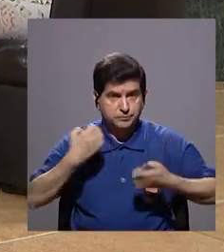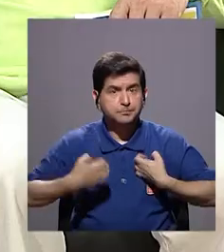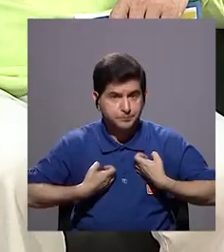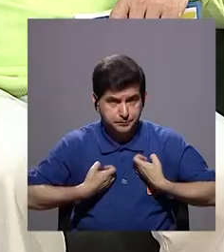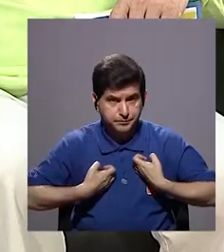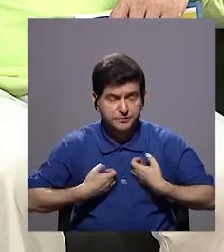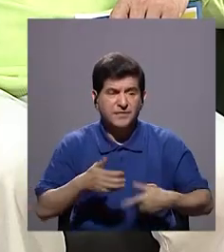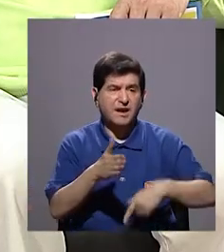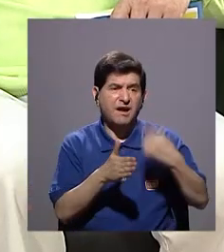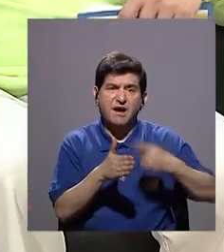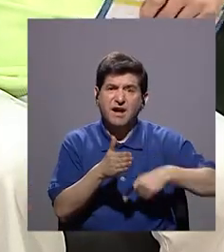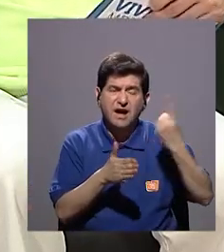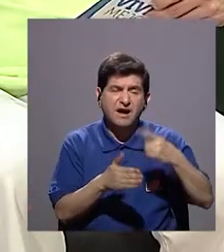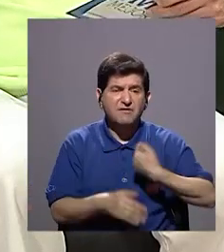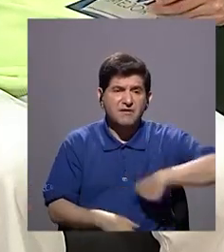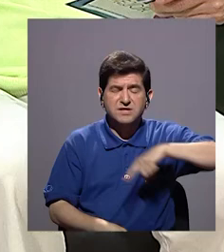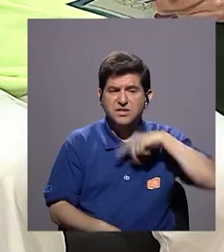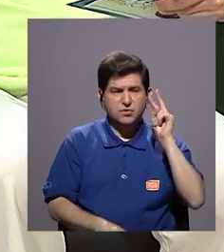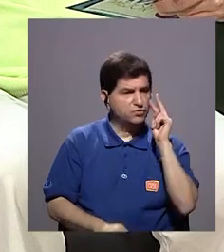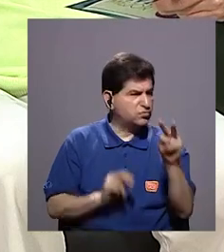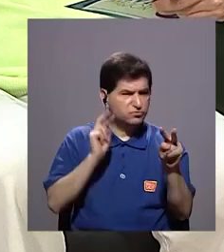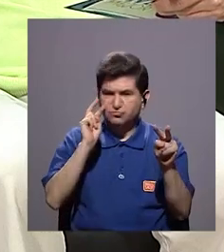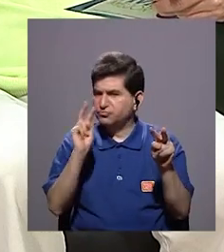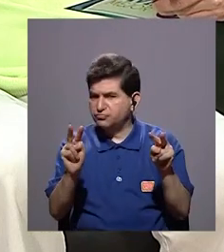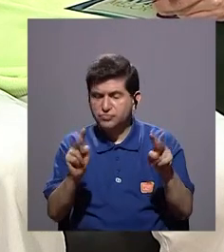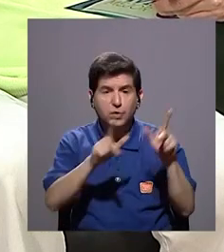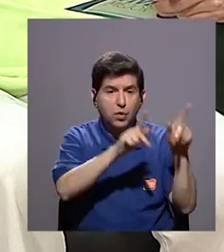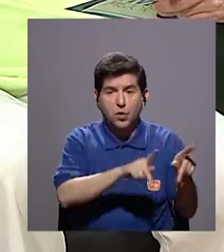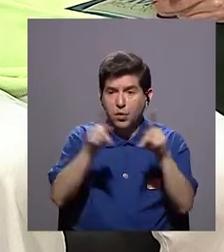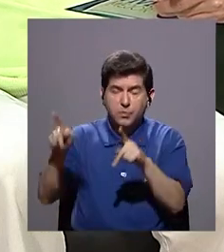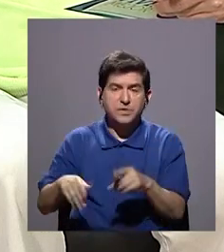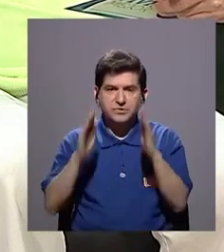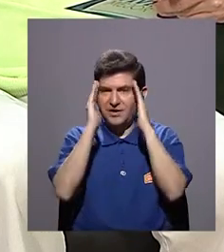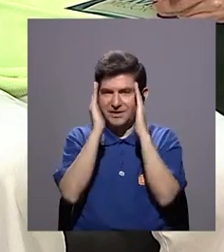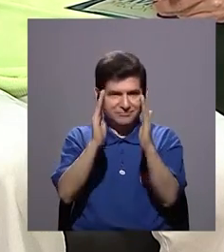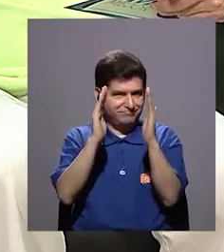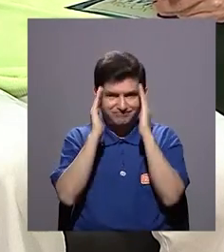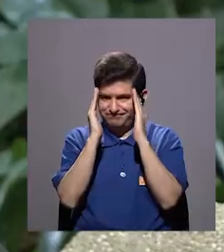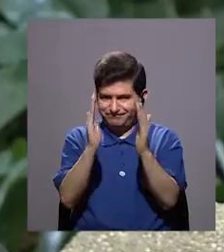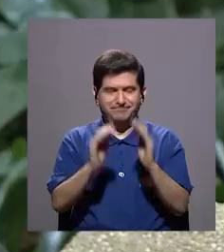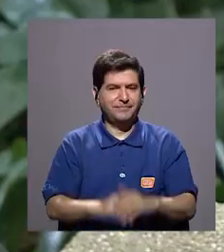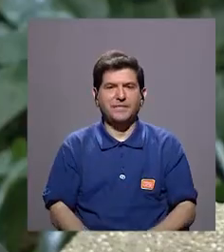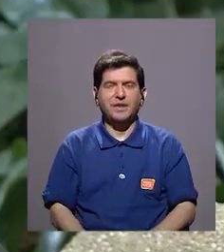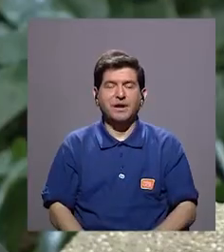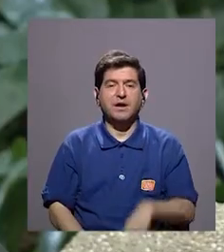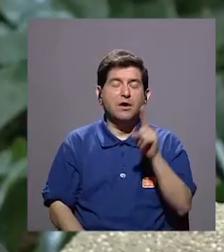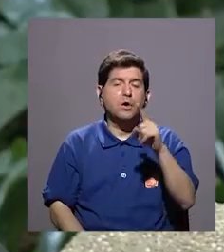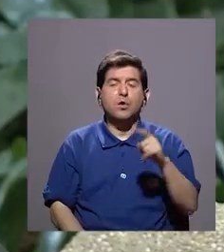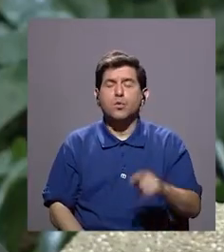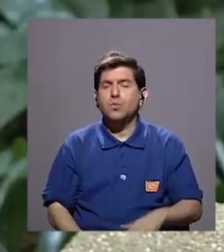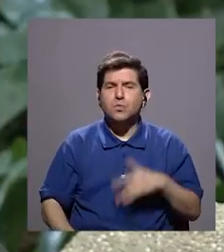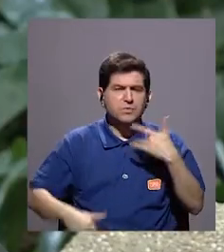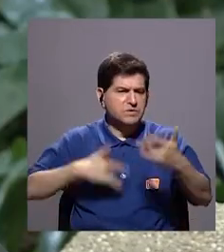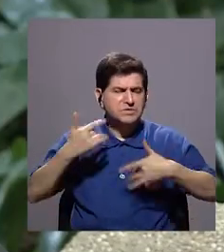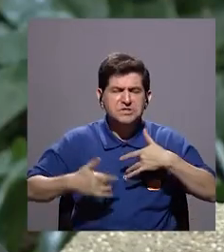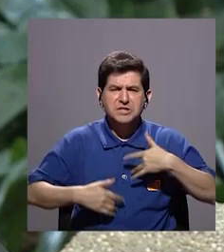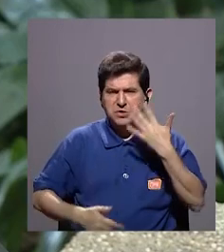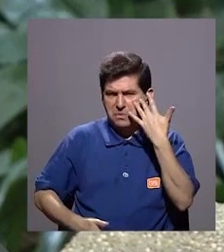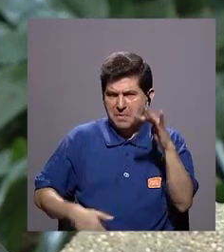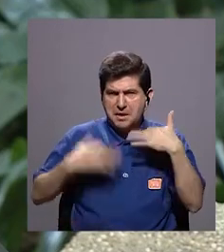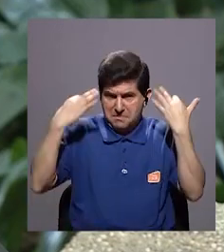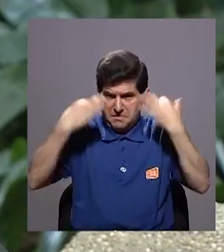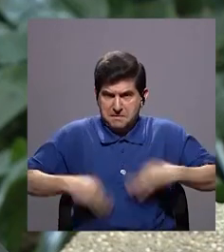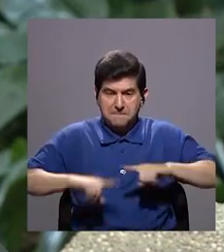emocionales. Lo que muchas veces no estamos observando o que las personas no ponemos atención, que un síntoma, aunque parezca